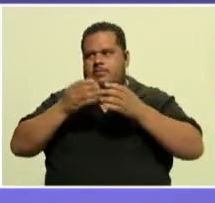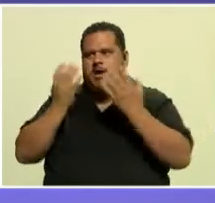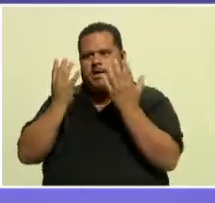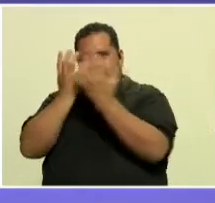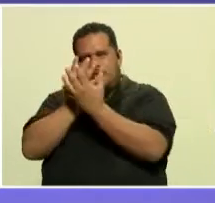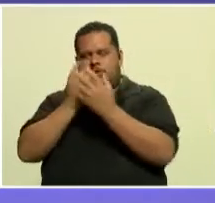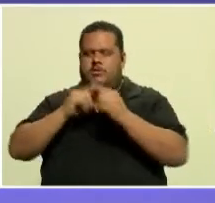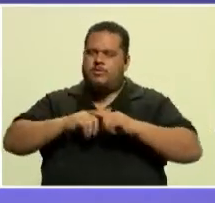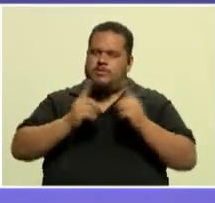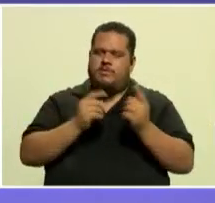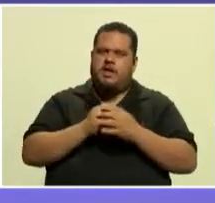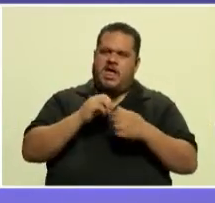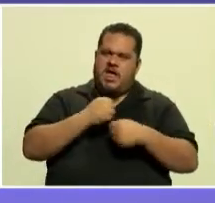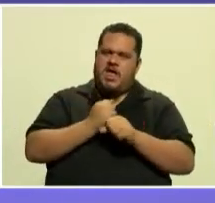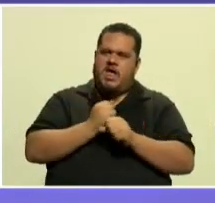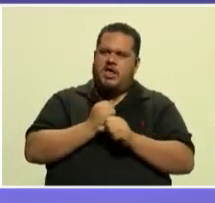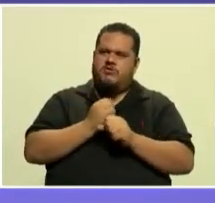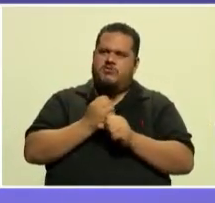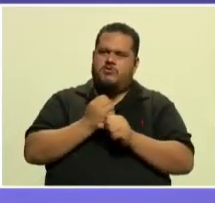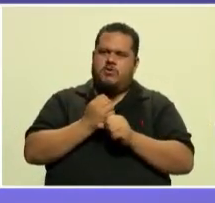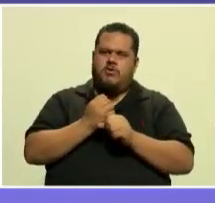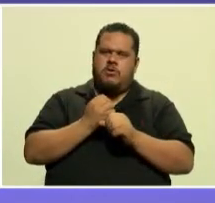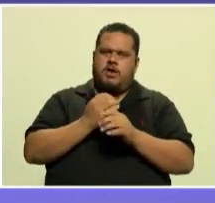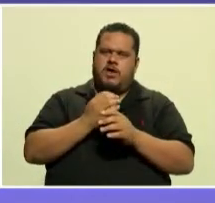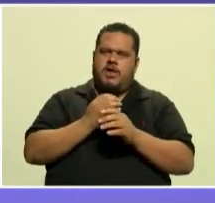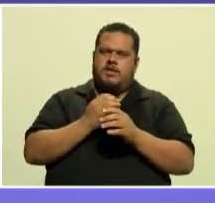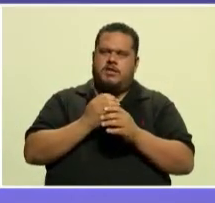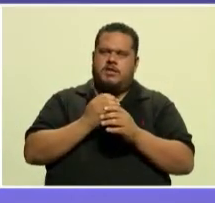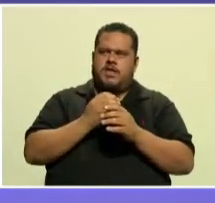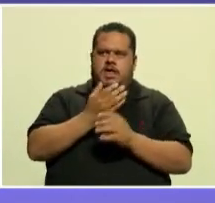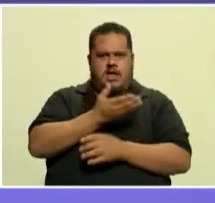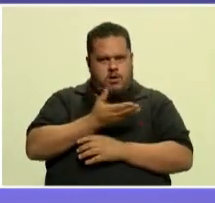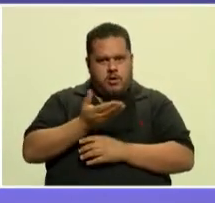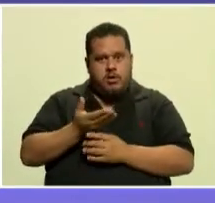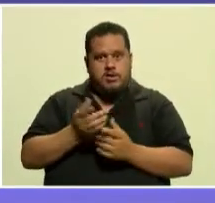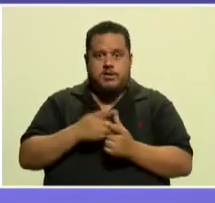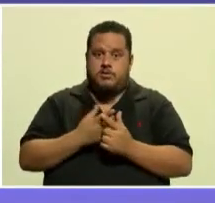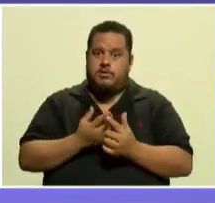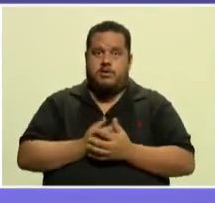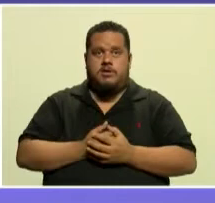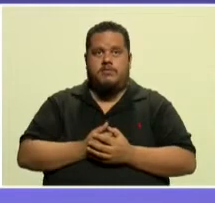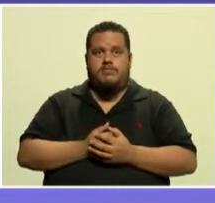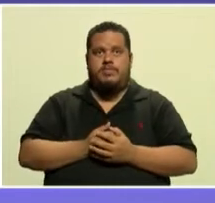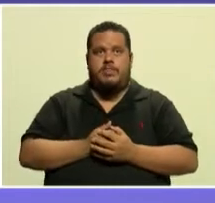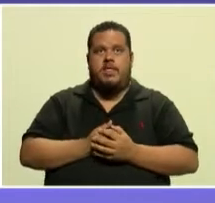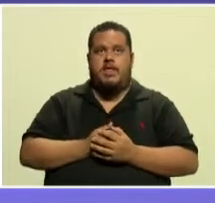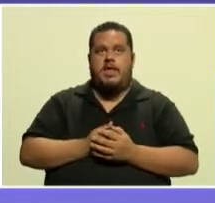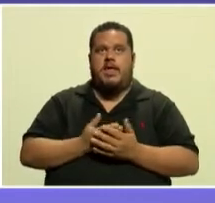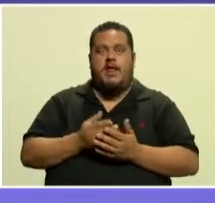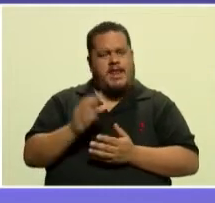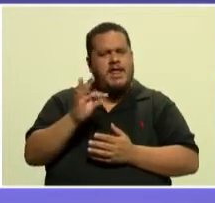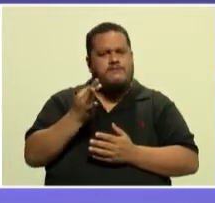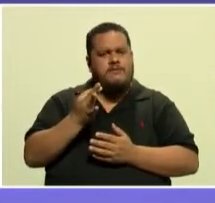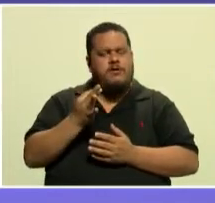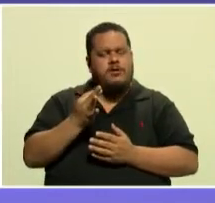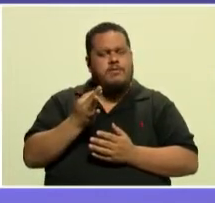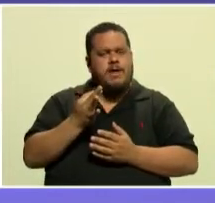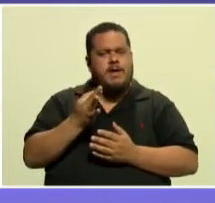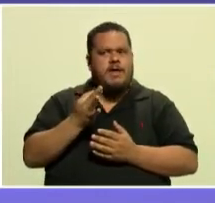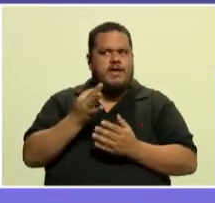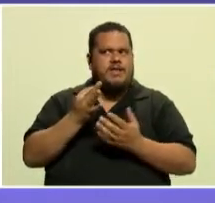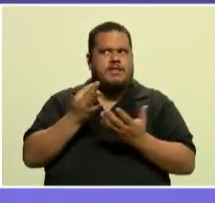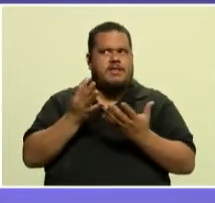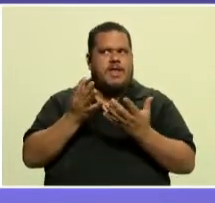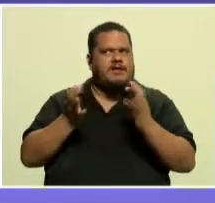y he hecho también objetos. Entonces, el medio en realidad está sujeto a la